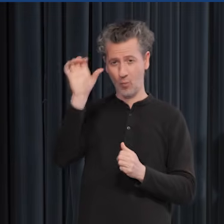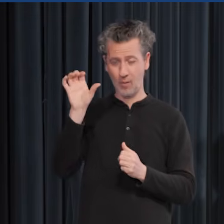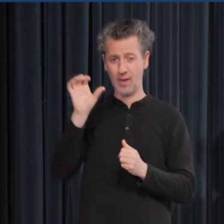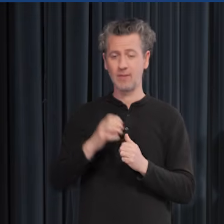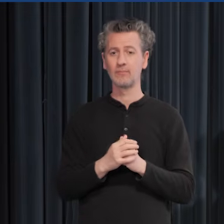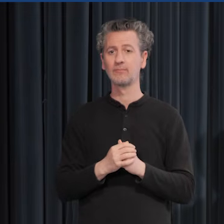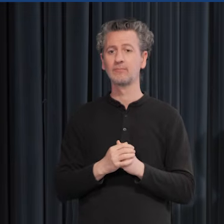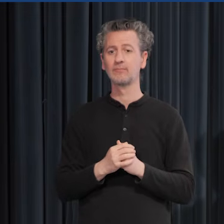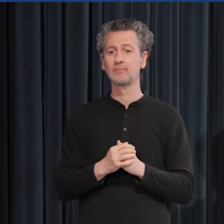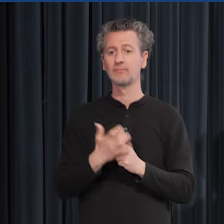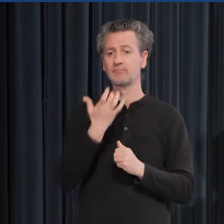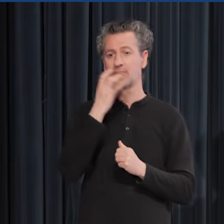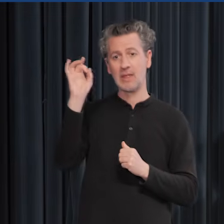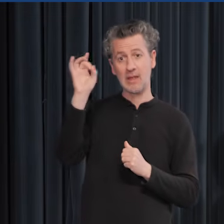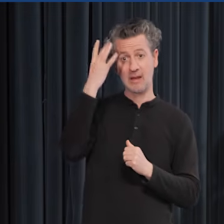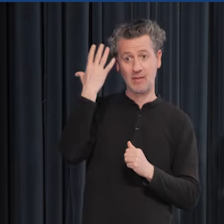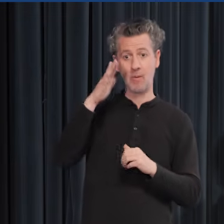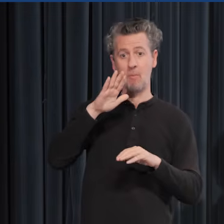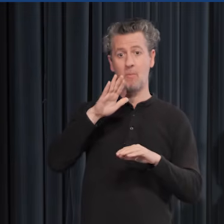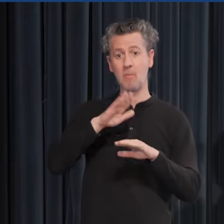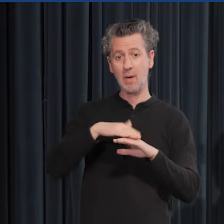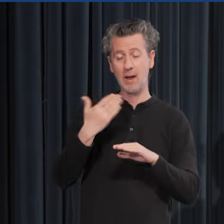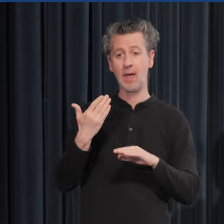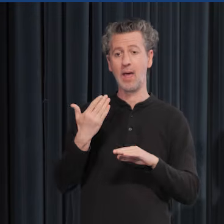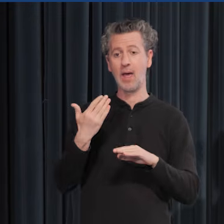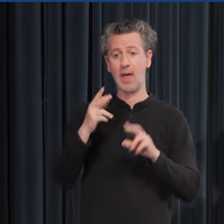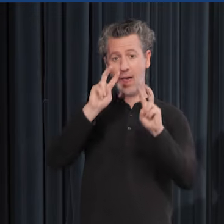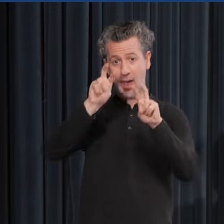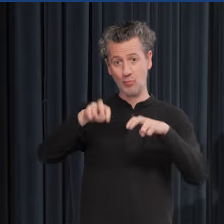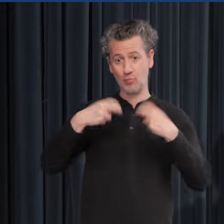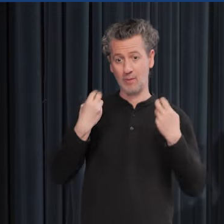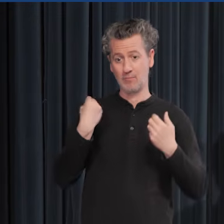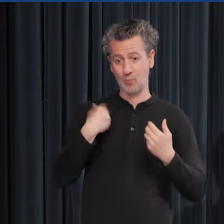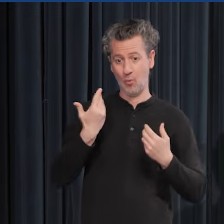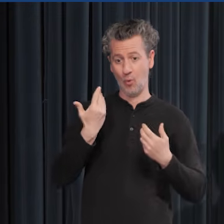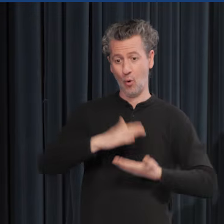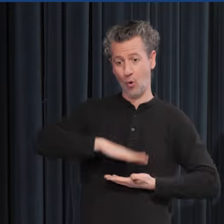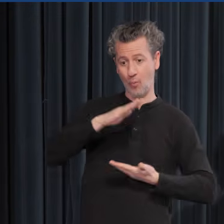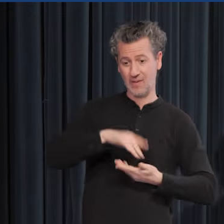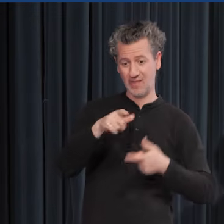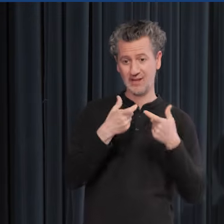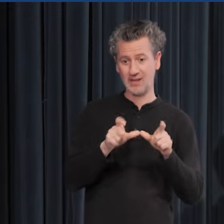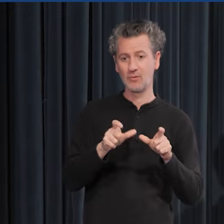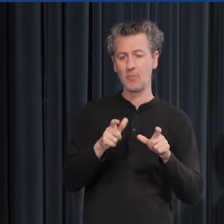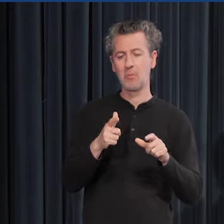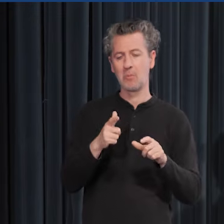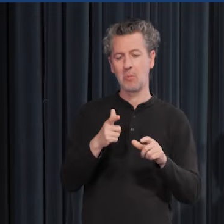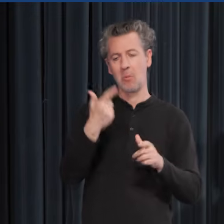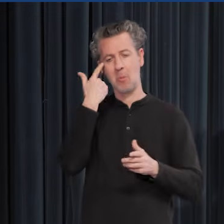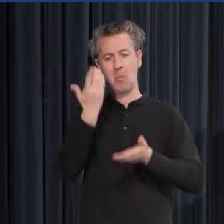aquellas iniciativas para actualizar en competencias al sector se valoran de forma